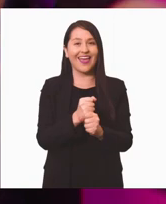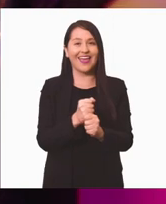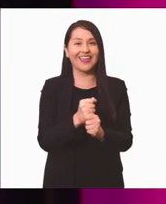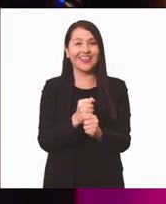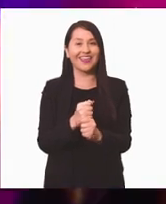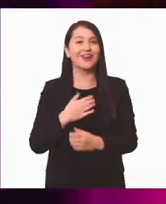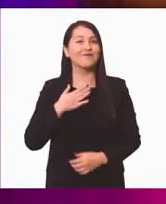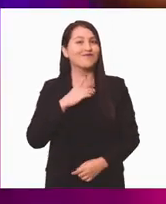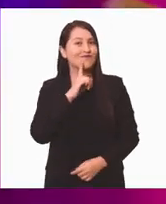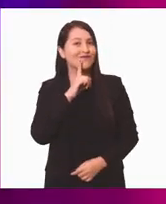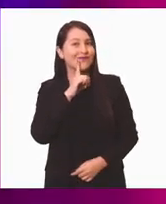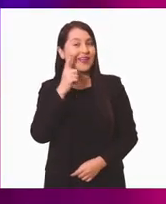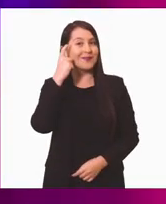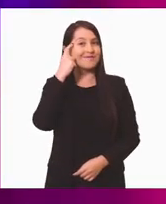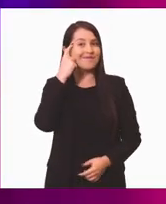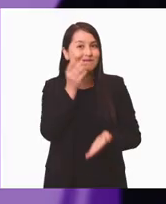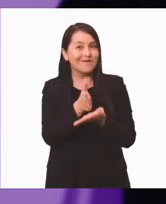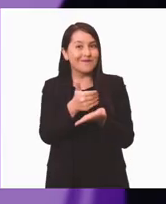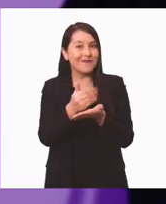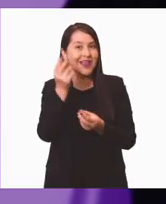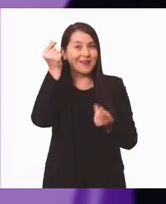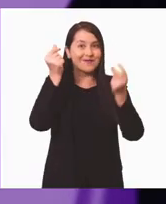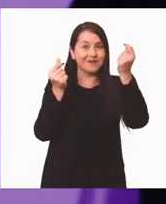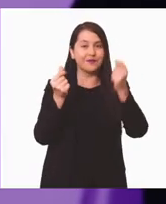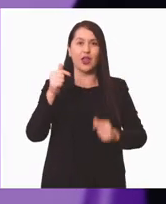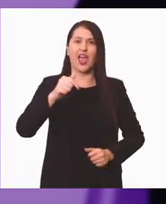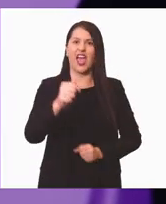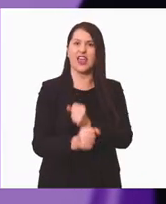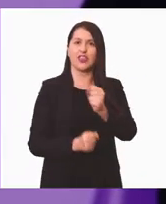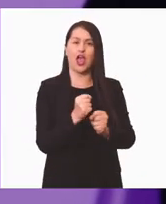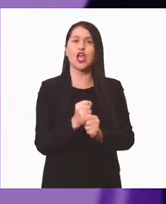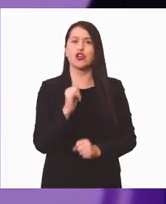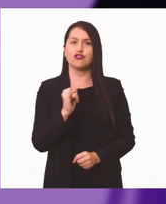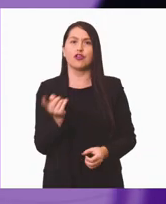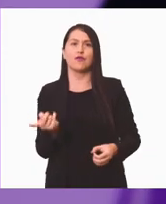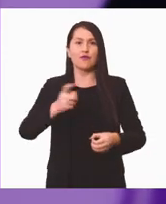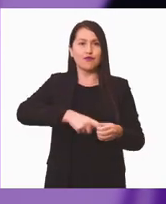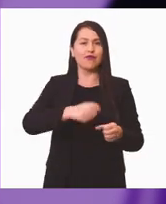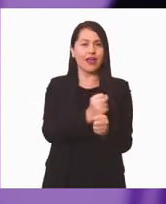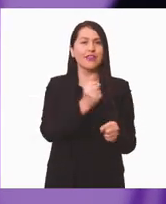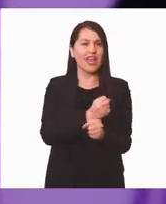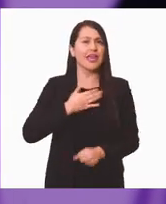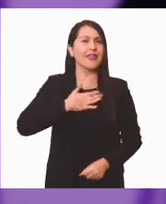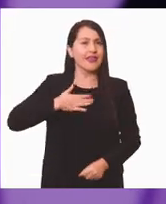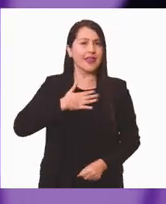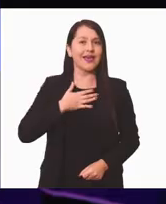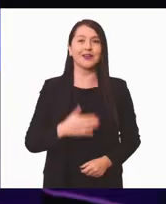un increíble y original plan. Este año sí que voy a inscribirme en la extraprogramática que quiero.